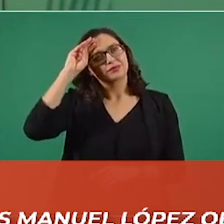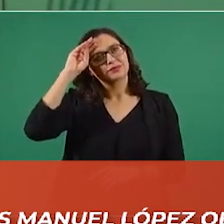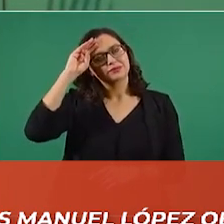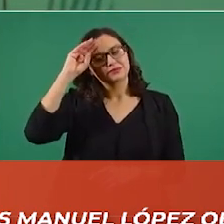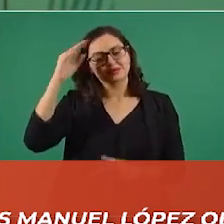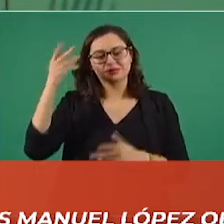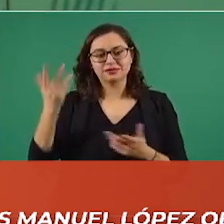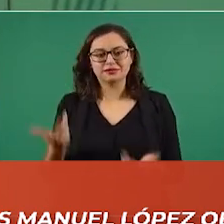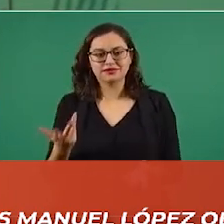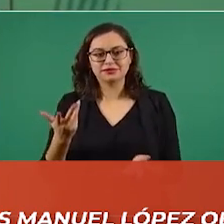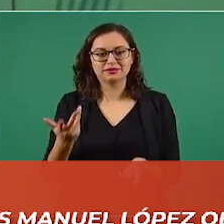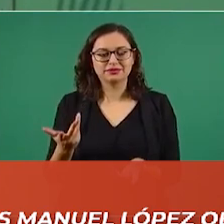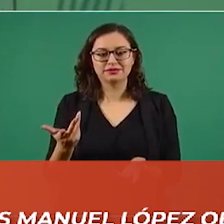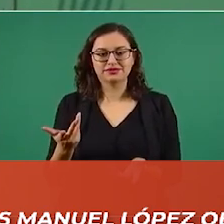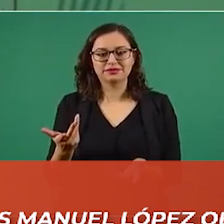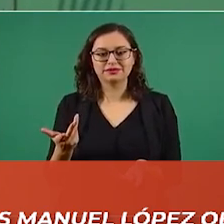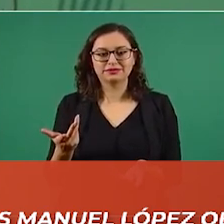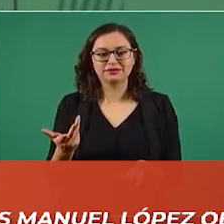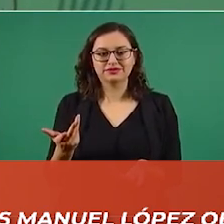esto